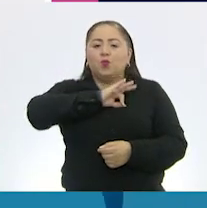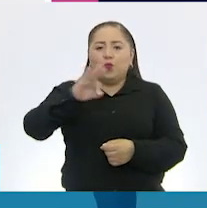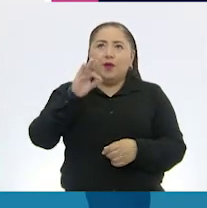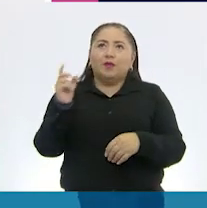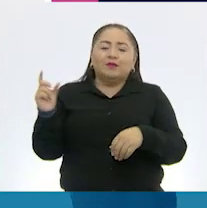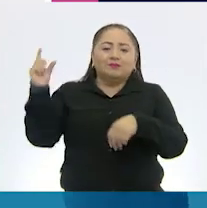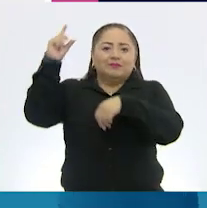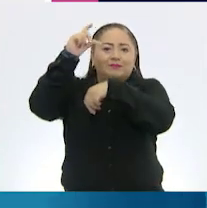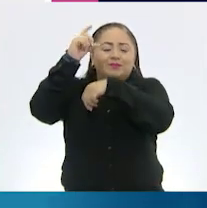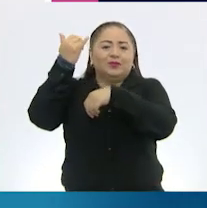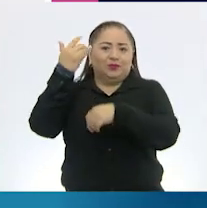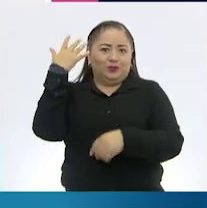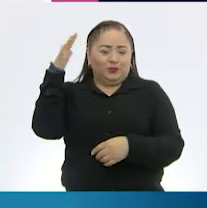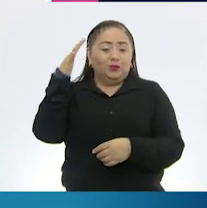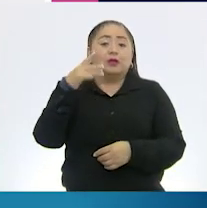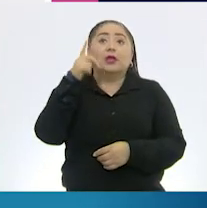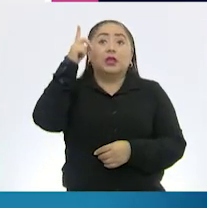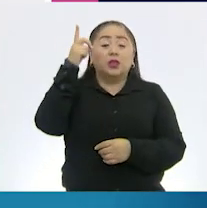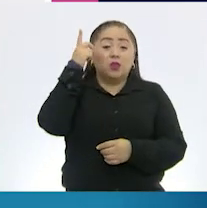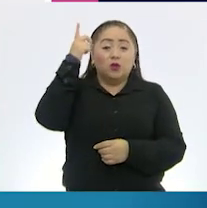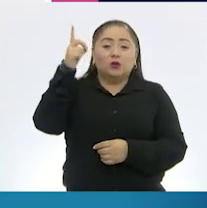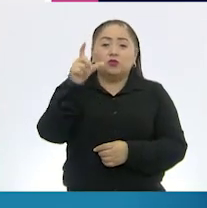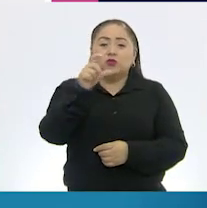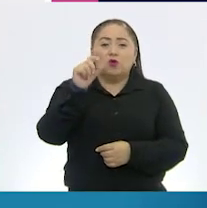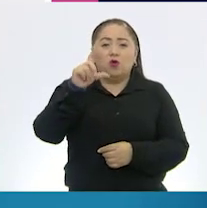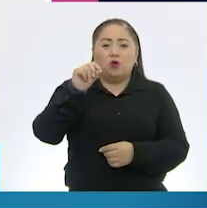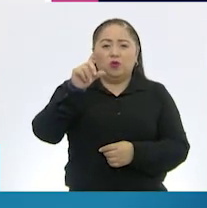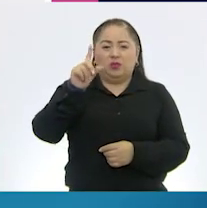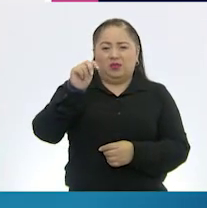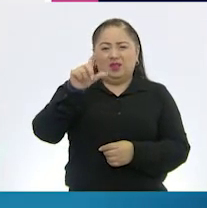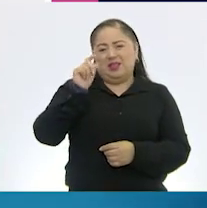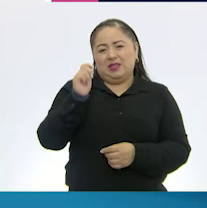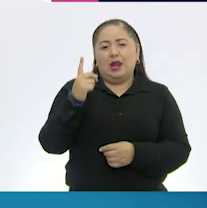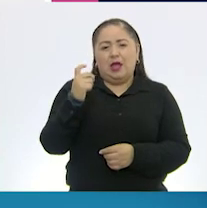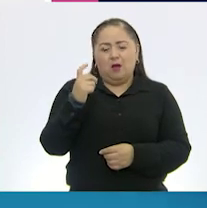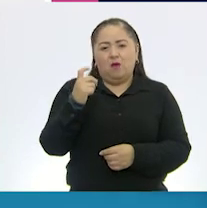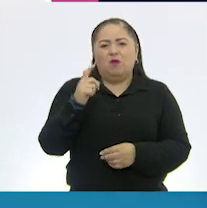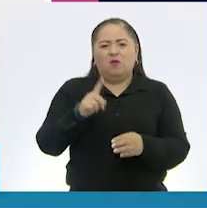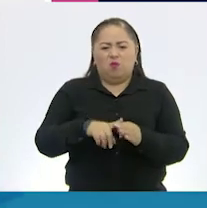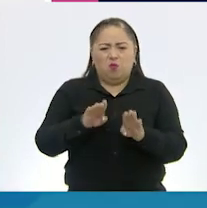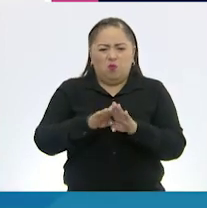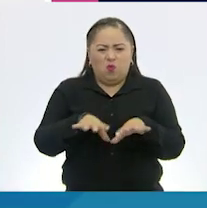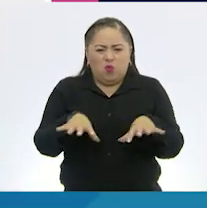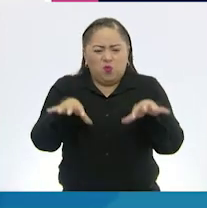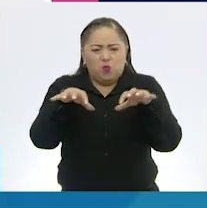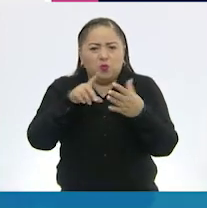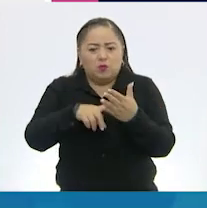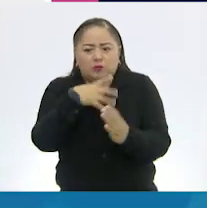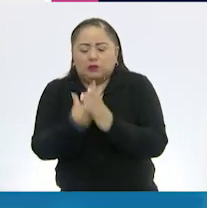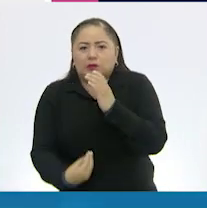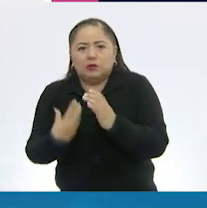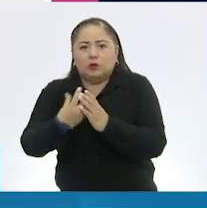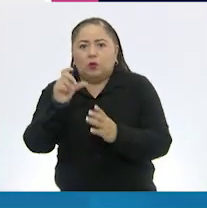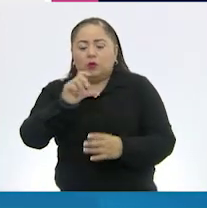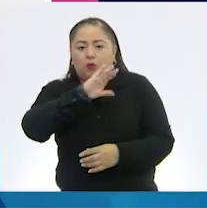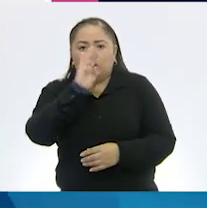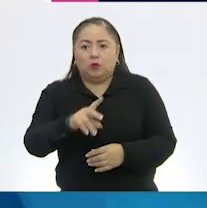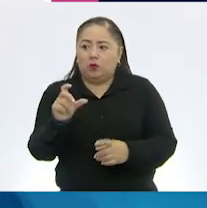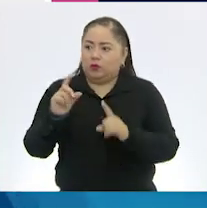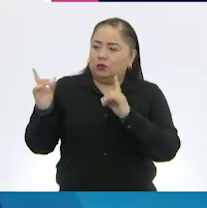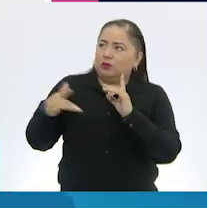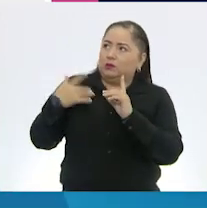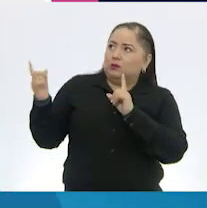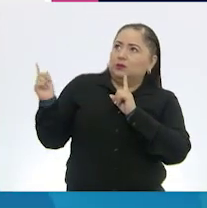moverse. El dios Xolotl del agua, un monstruo que huía de la muerte cada vez que ésta se le